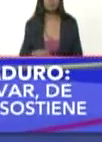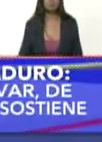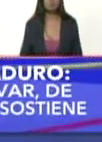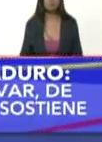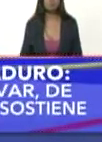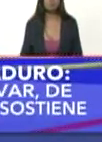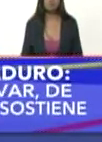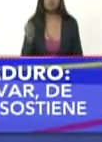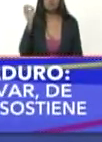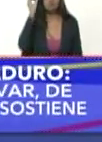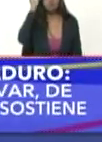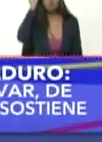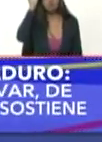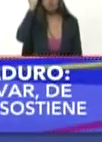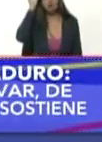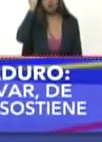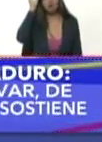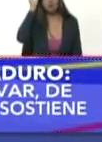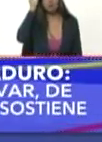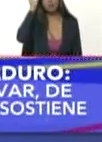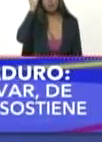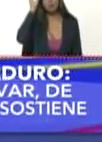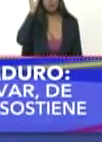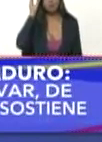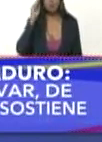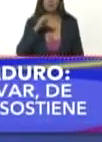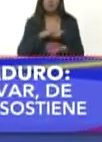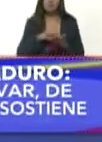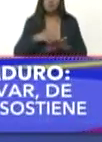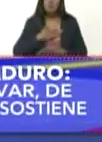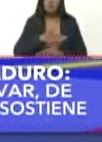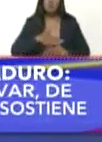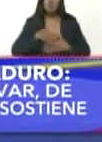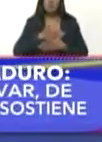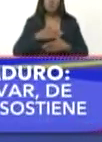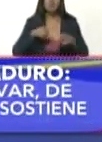su capacidad, su calidad.